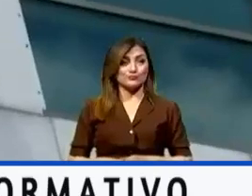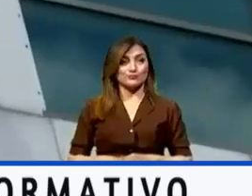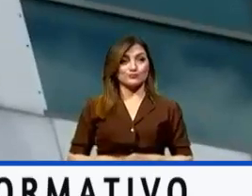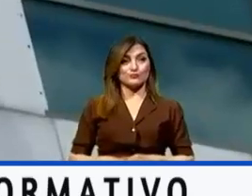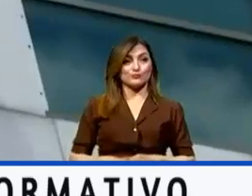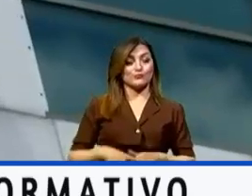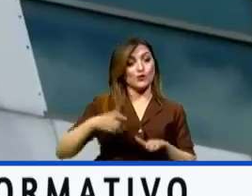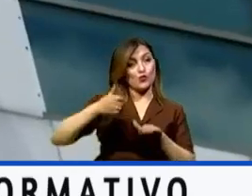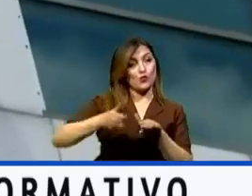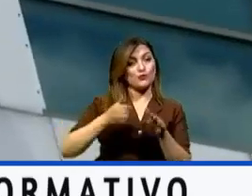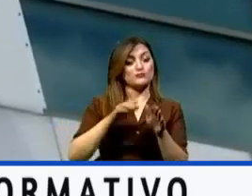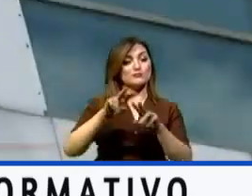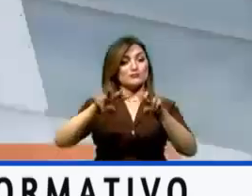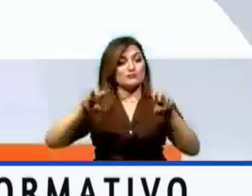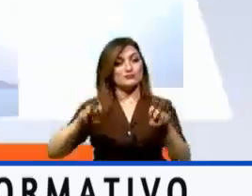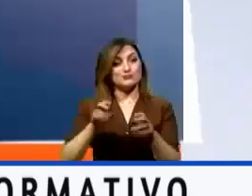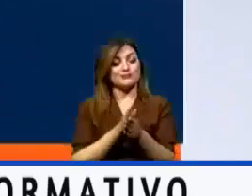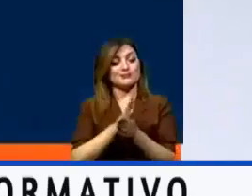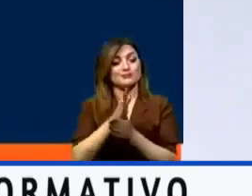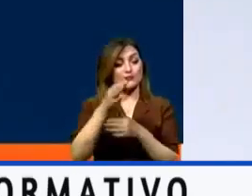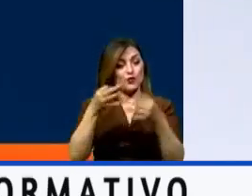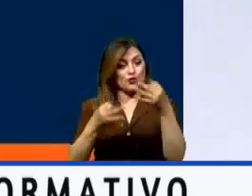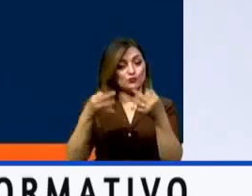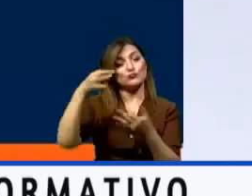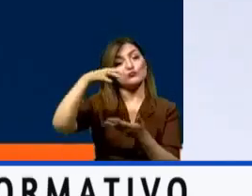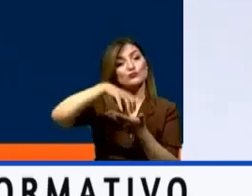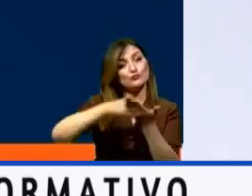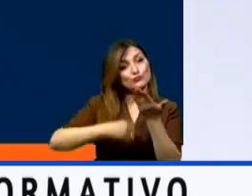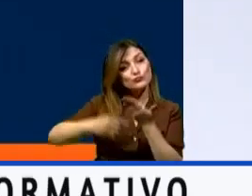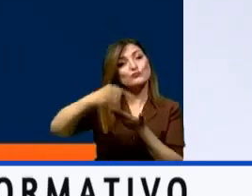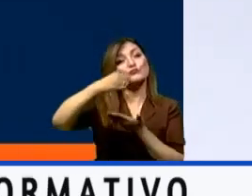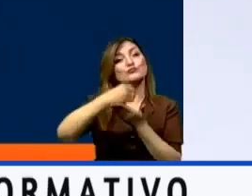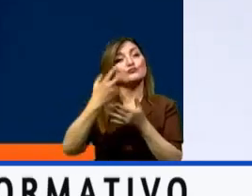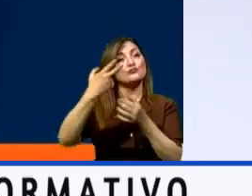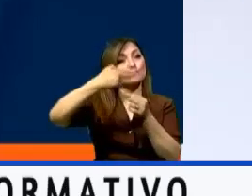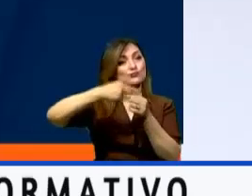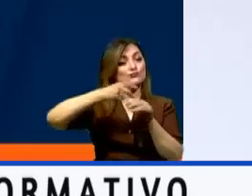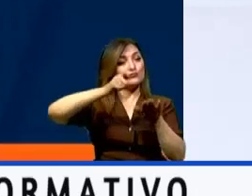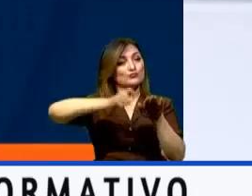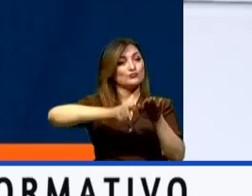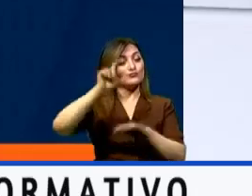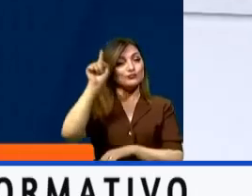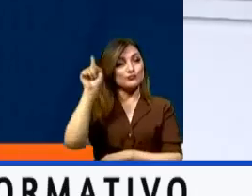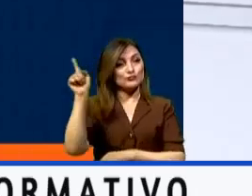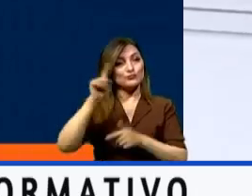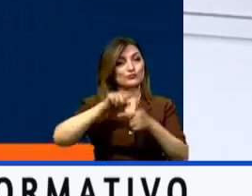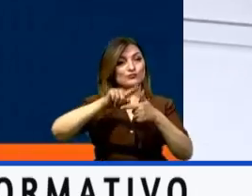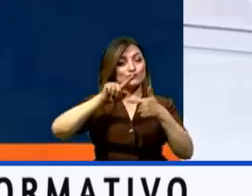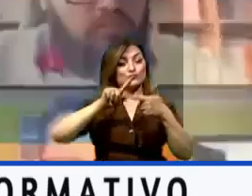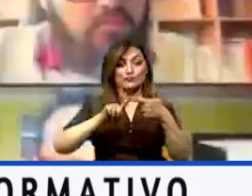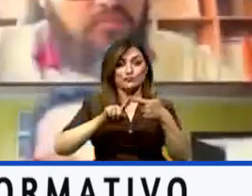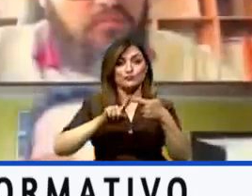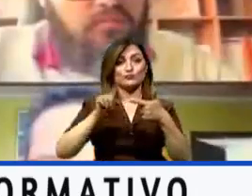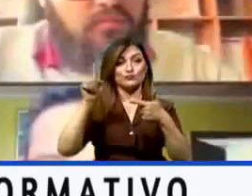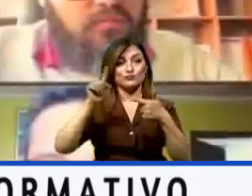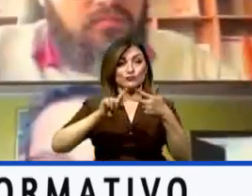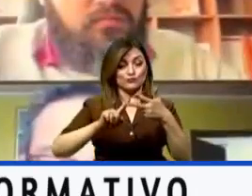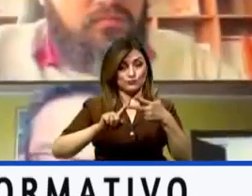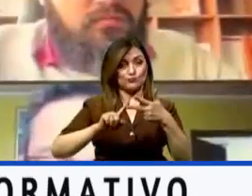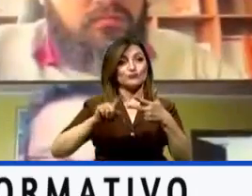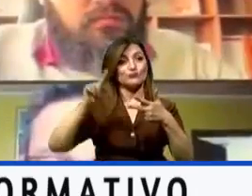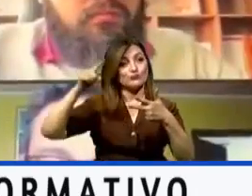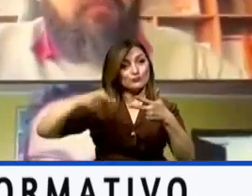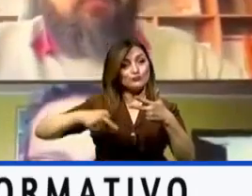de lo Penal de la Corte Provincial de Guayas, conformado por los jueces José Poveda, ponente Henry Morán y Richard Gaibor, aceptó el recurso